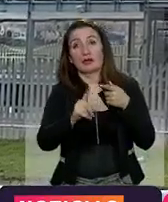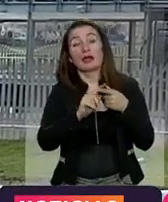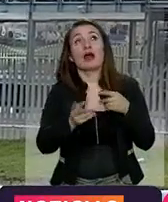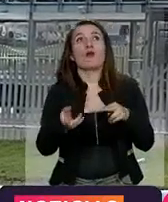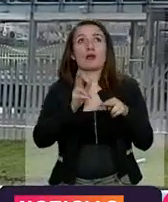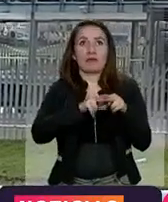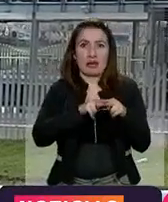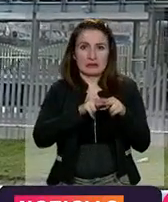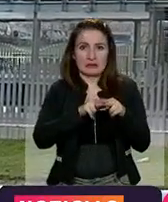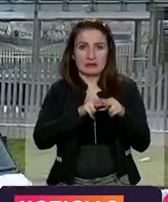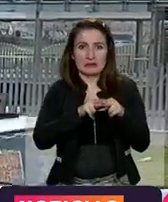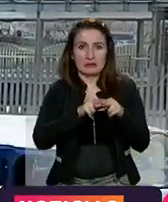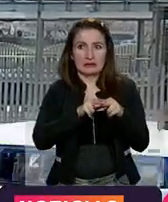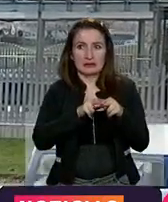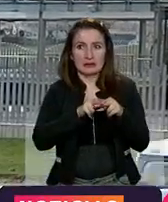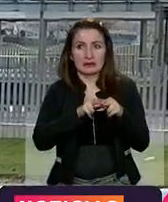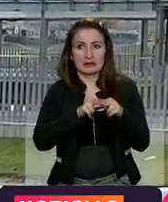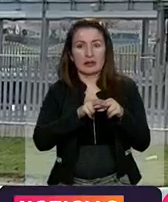súmele